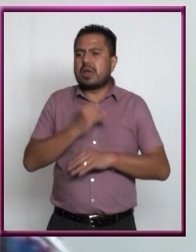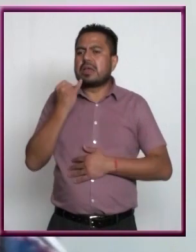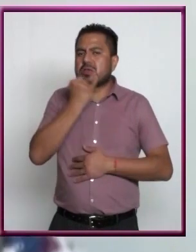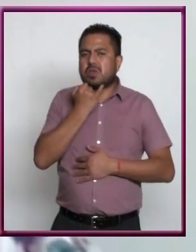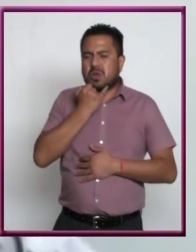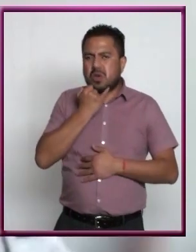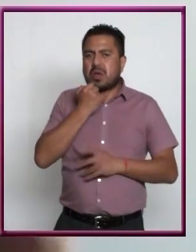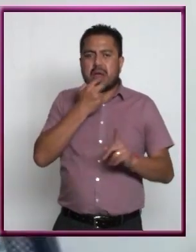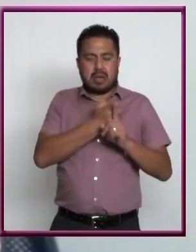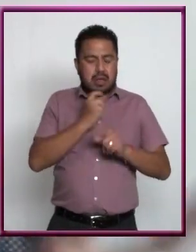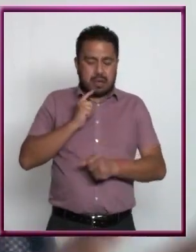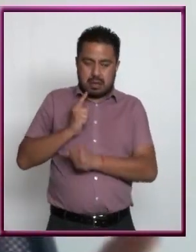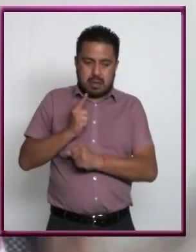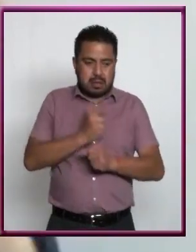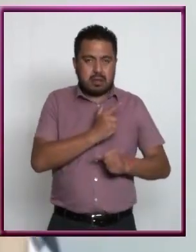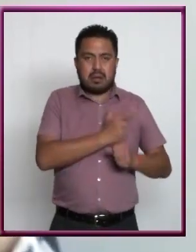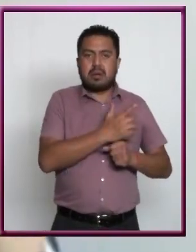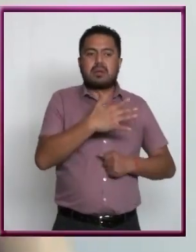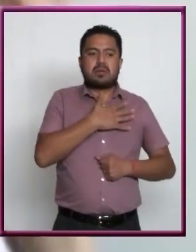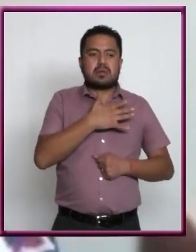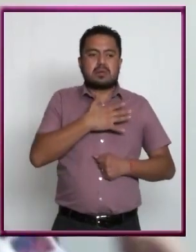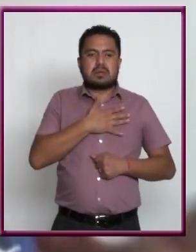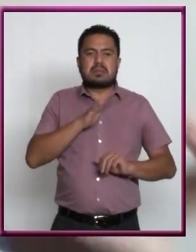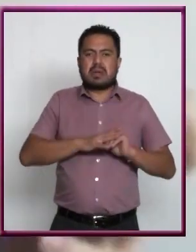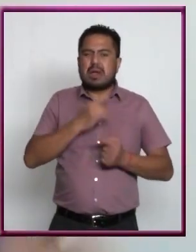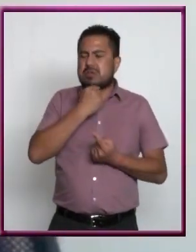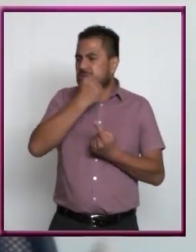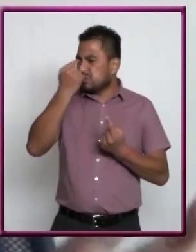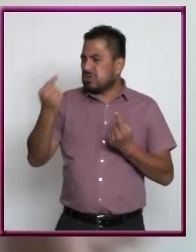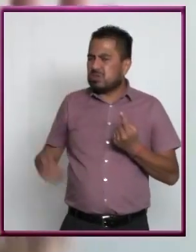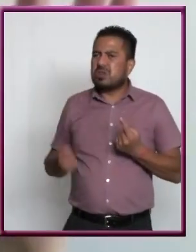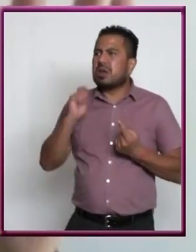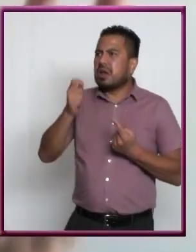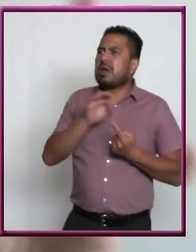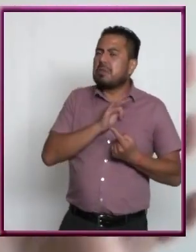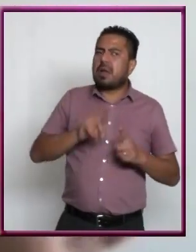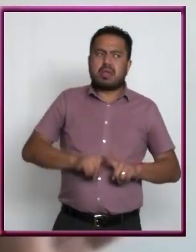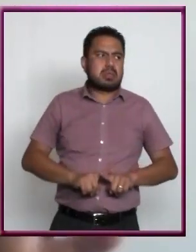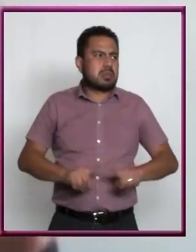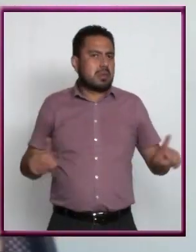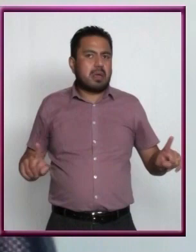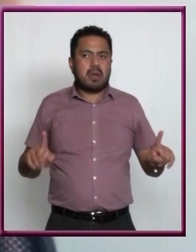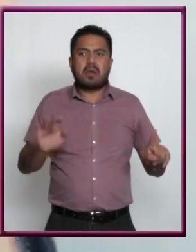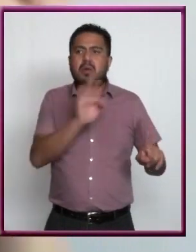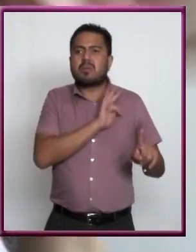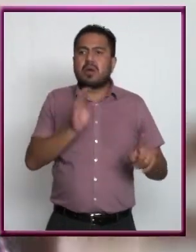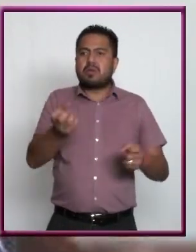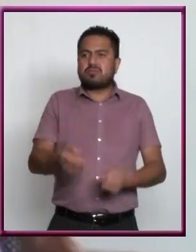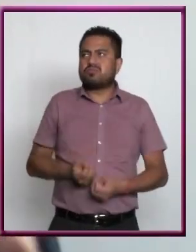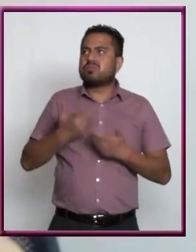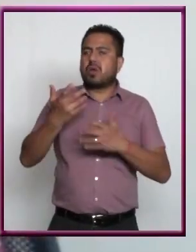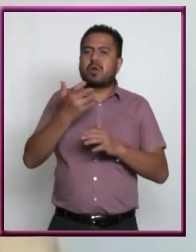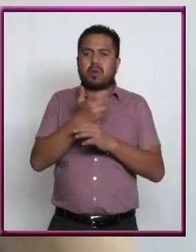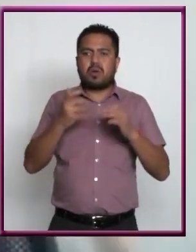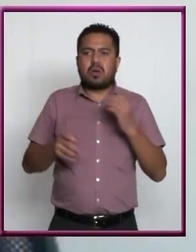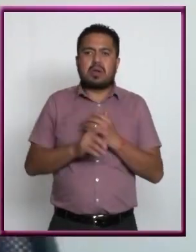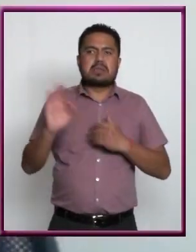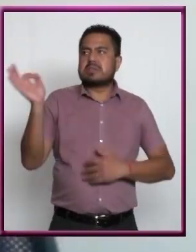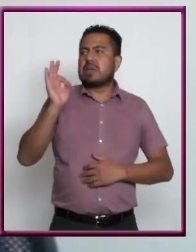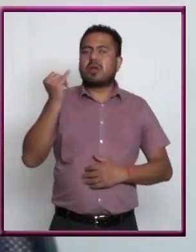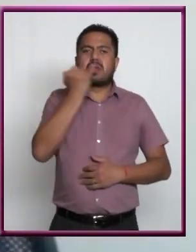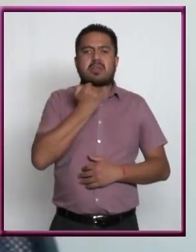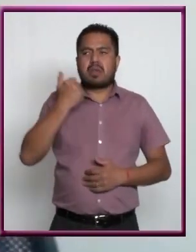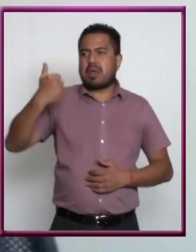idioma y demás. Ahí me di cuenta, estoy siendo muy niña, como que había una manera diferente de expresar las cosas según el